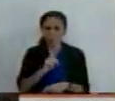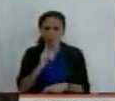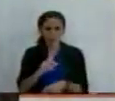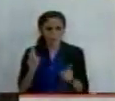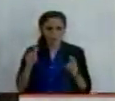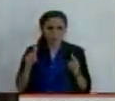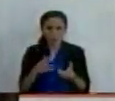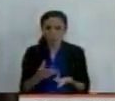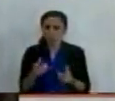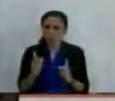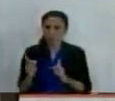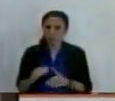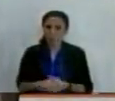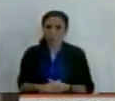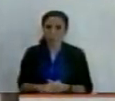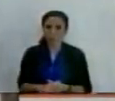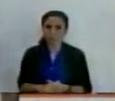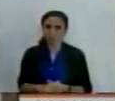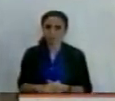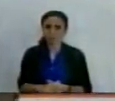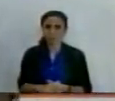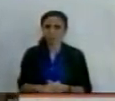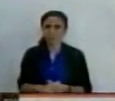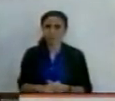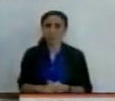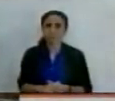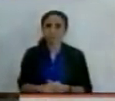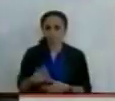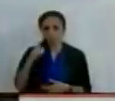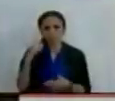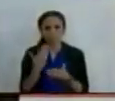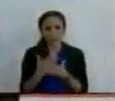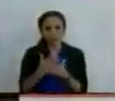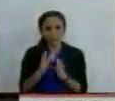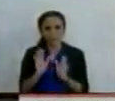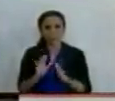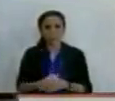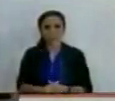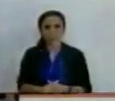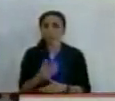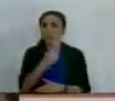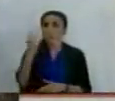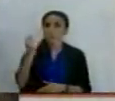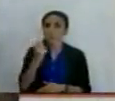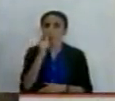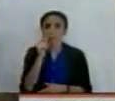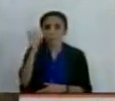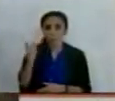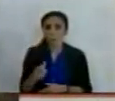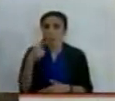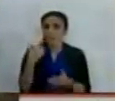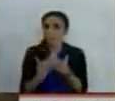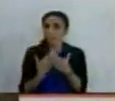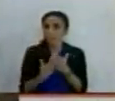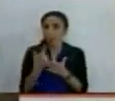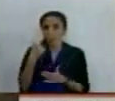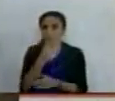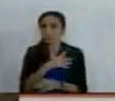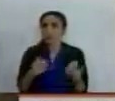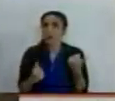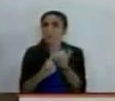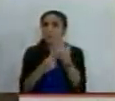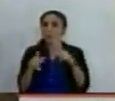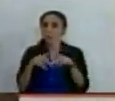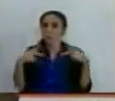yo le voy a tomar la palabra y además una pequeña prueba diputado omar ávila propone potasio en apoyo al diario 'el nacional'